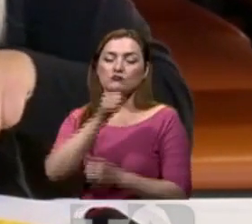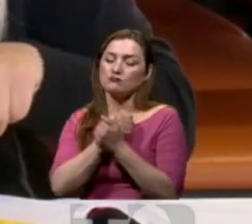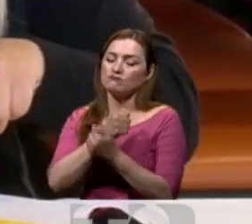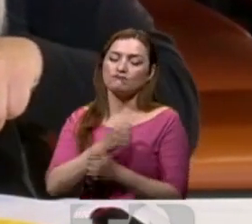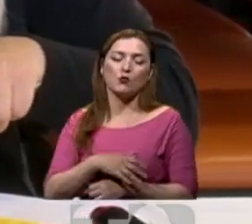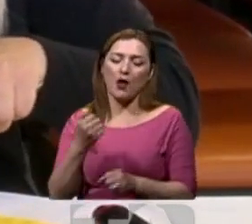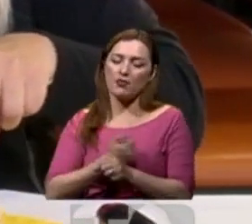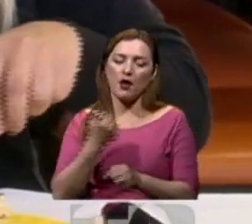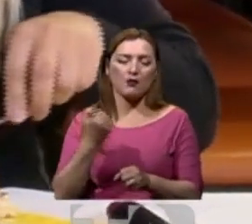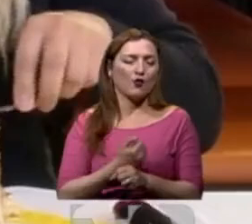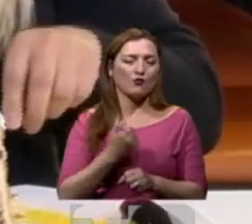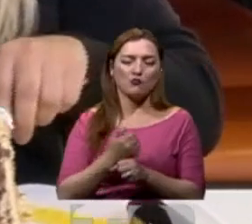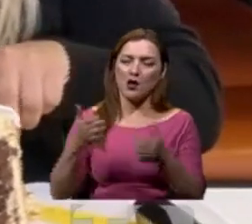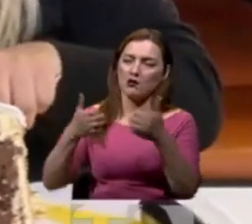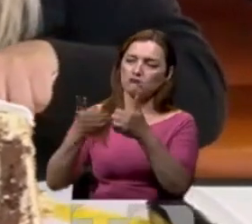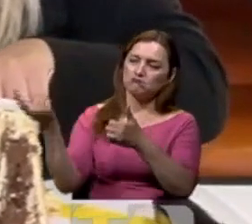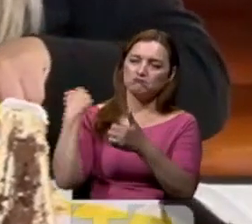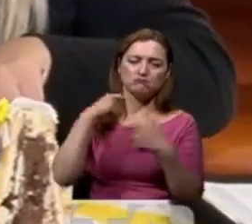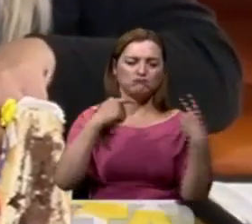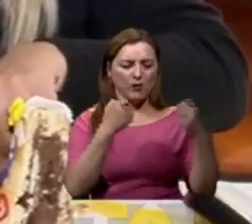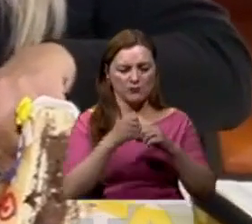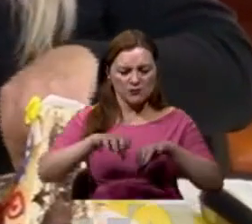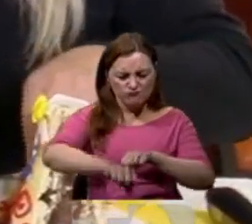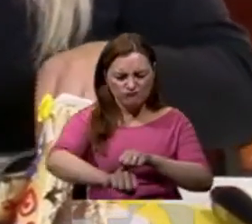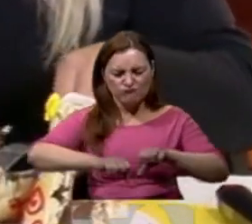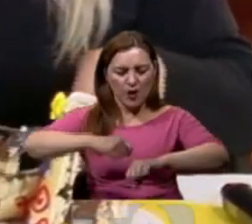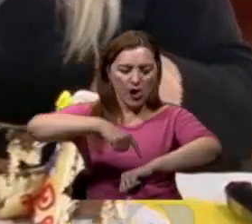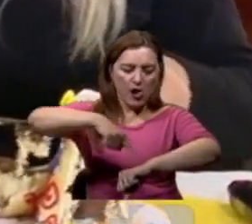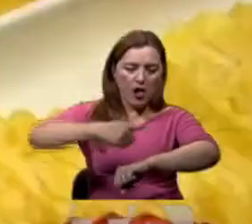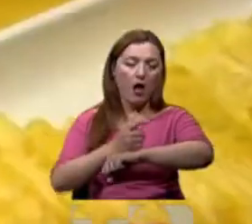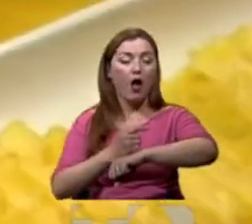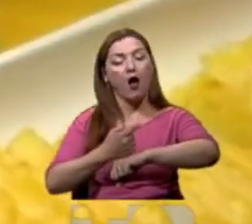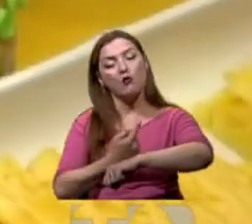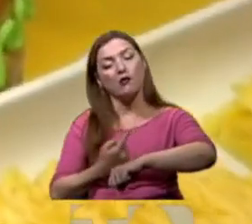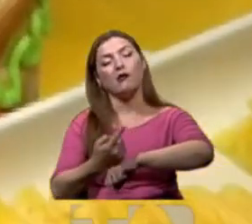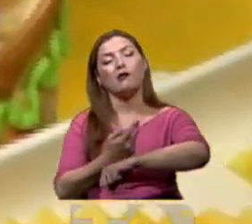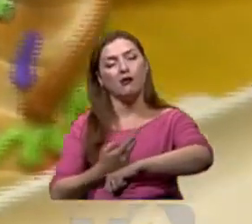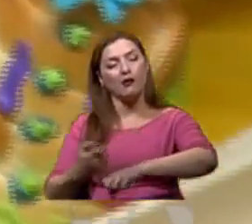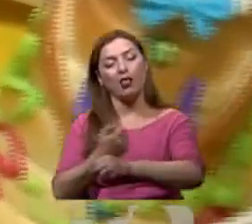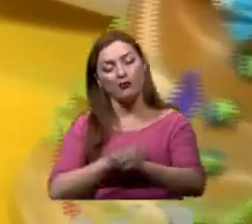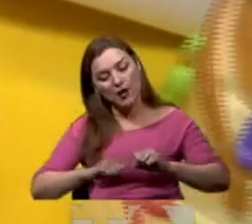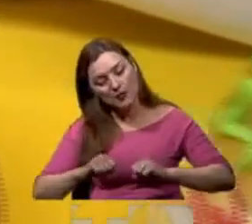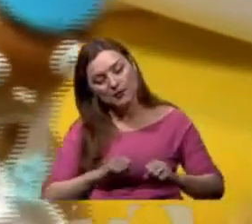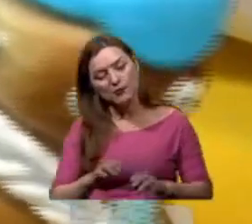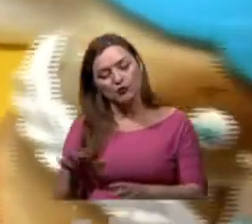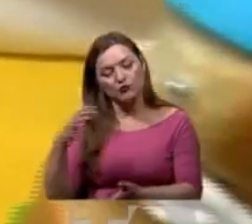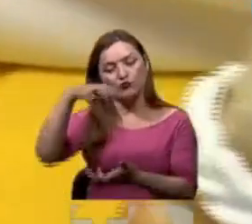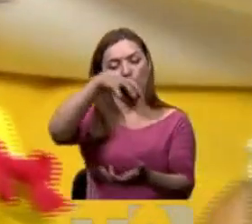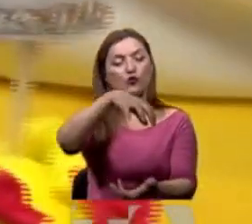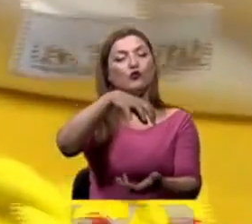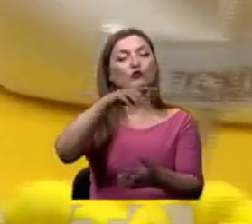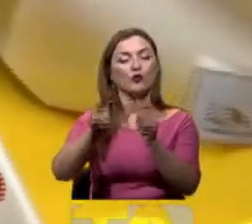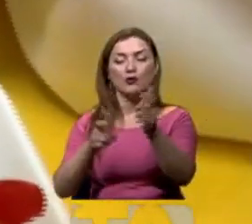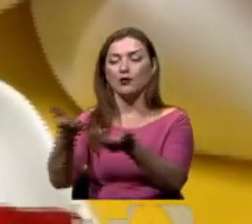¿sí? Esto es un trabajo hecho de todo nuestro equipo, es un trabajo de mucho tiempo que nos ha costado hacerlo, producirlo para sacar al mercado para